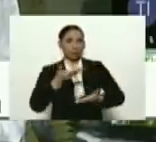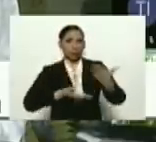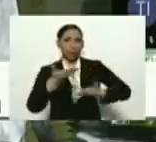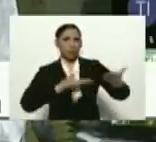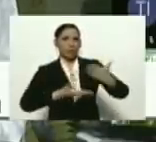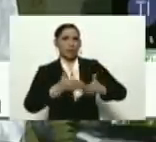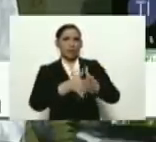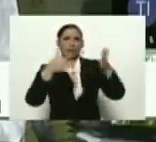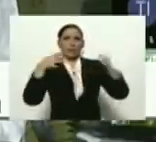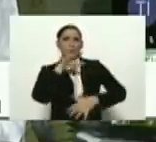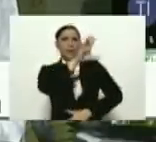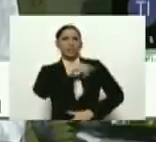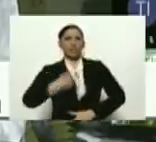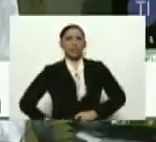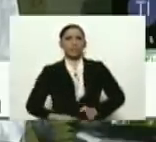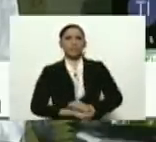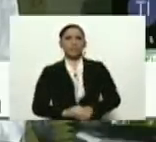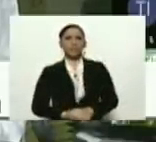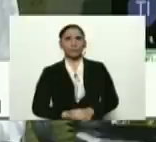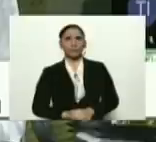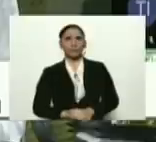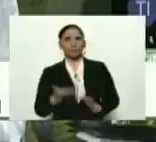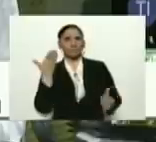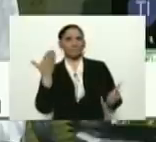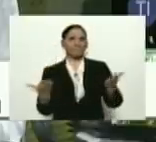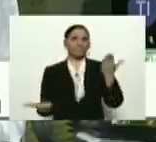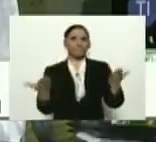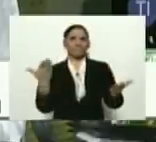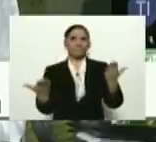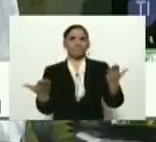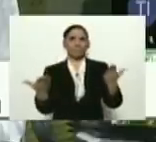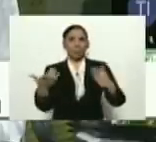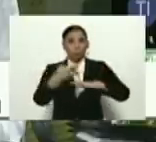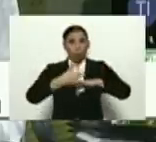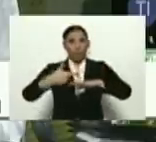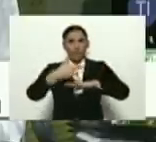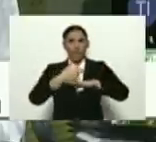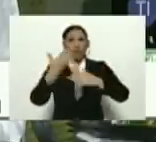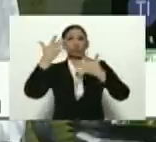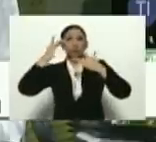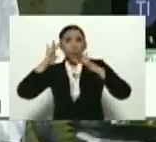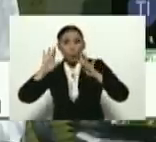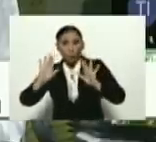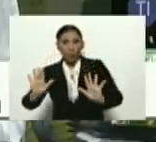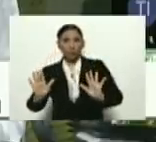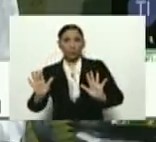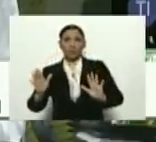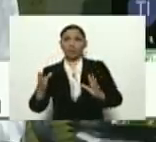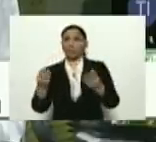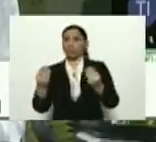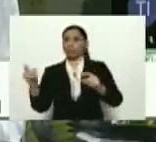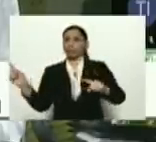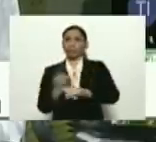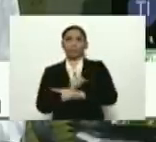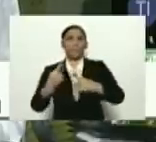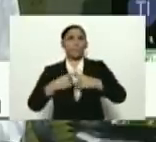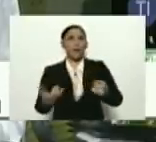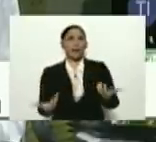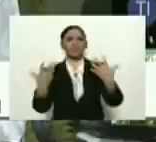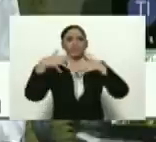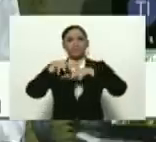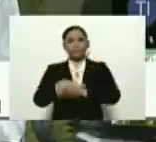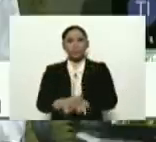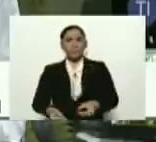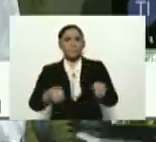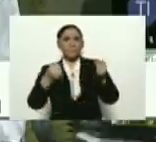de la gran nación. En contraste, gobiernos que fueron supuestamente muy eficaces para integrar sus